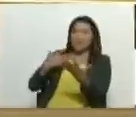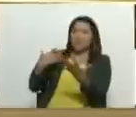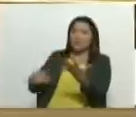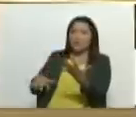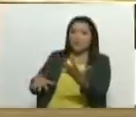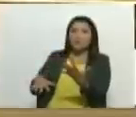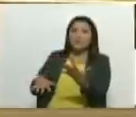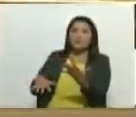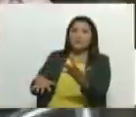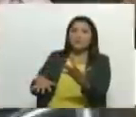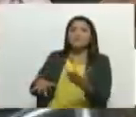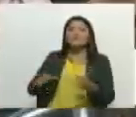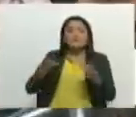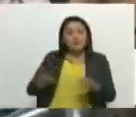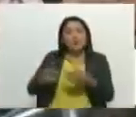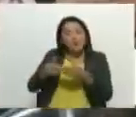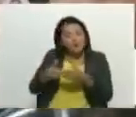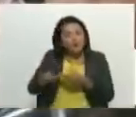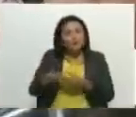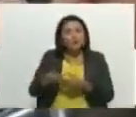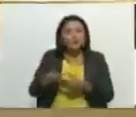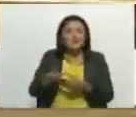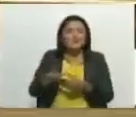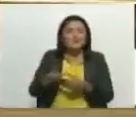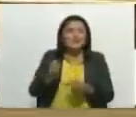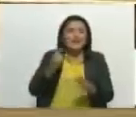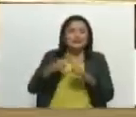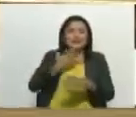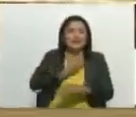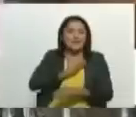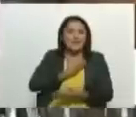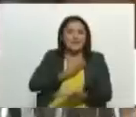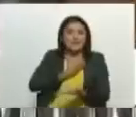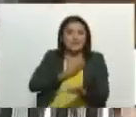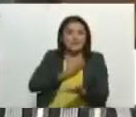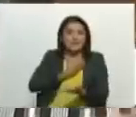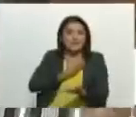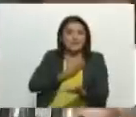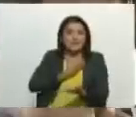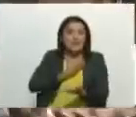futuro exalcalde, como escuché decir, a un diputado